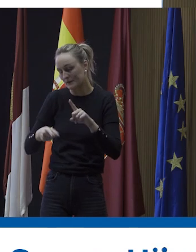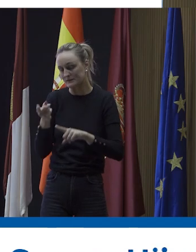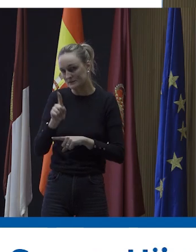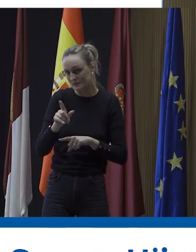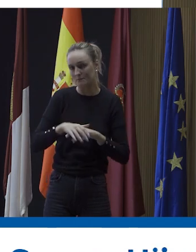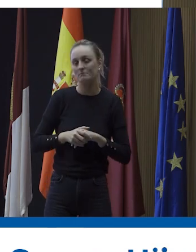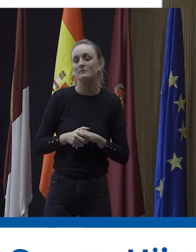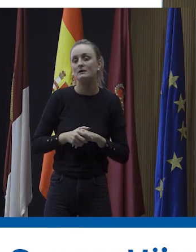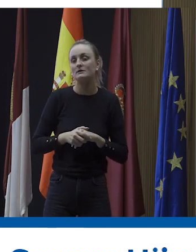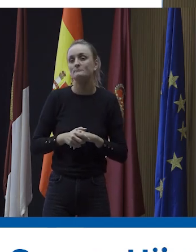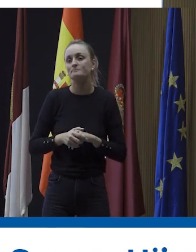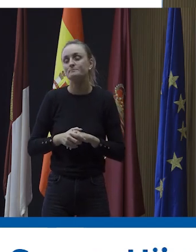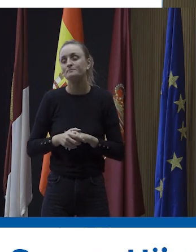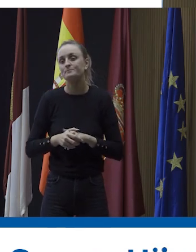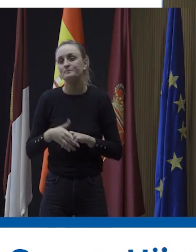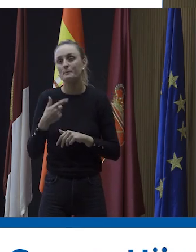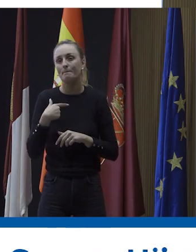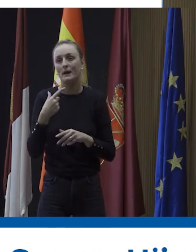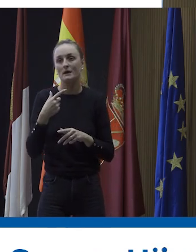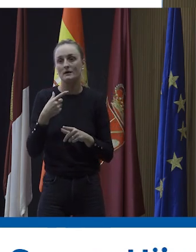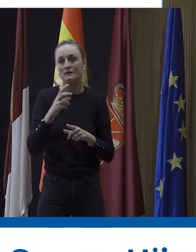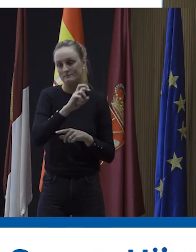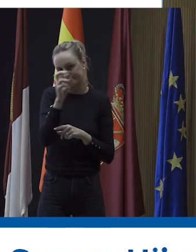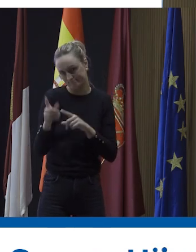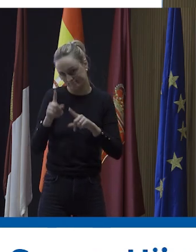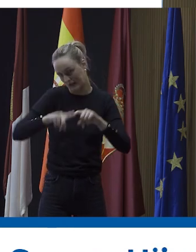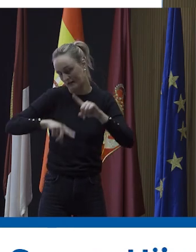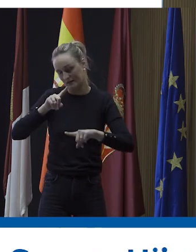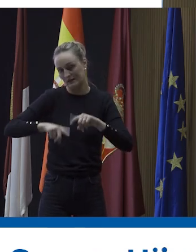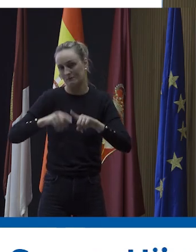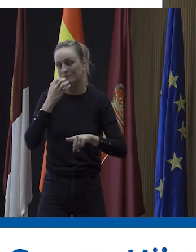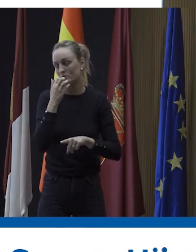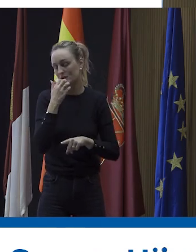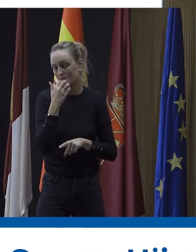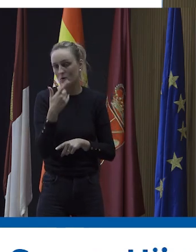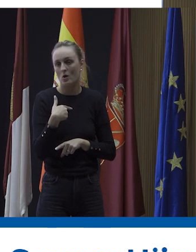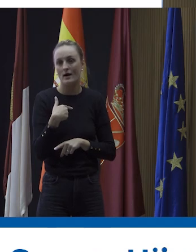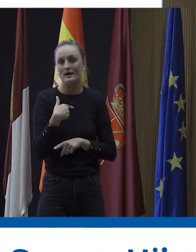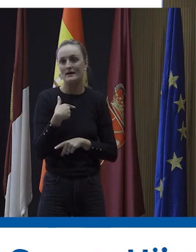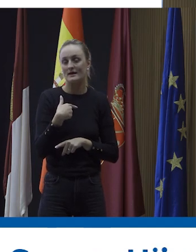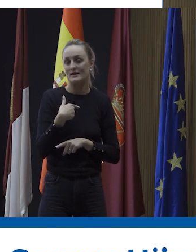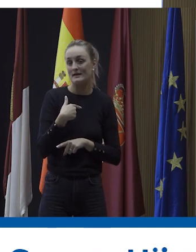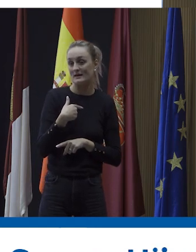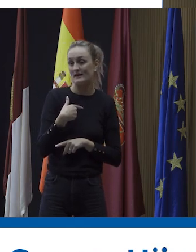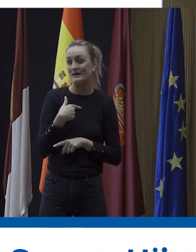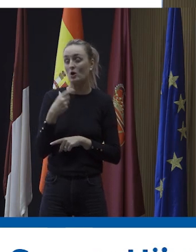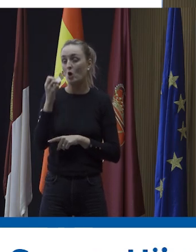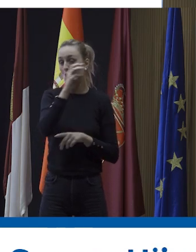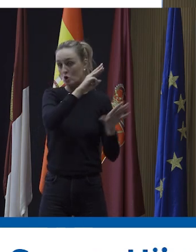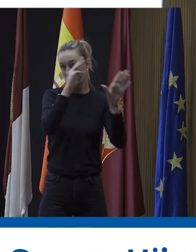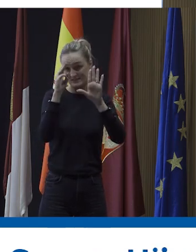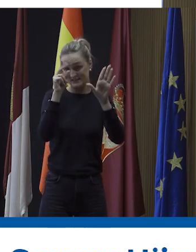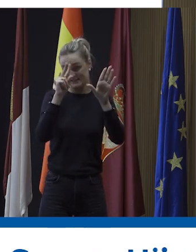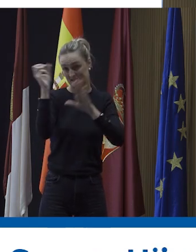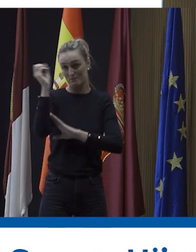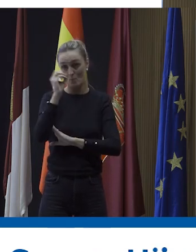el cirujano. Entonces, bueno, pues hay variación, pero hasta hay algunas series que hablan del 87% de los pacientes